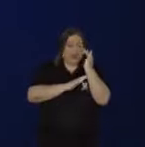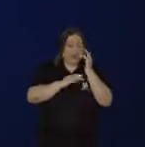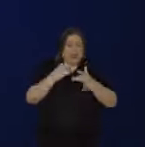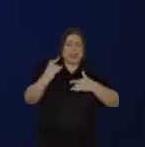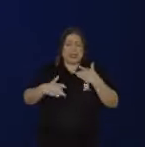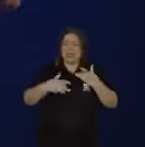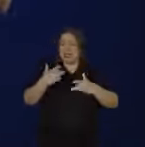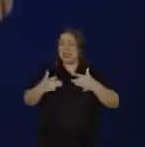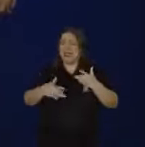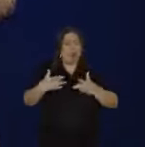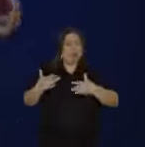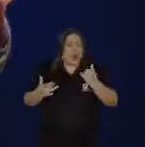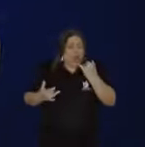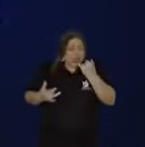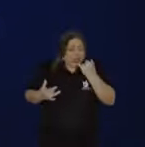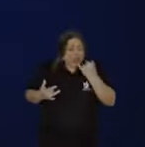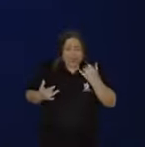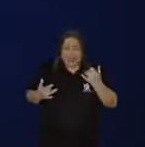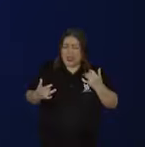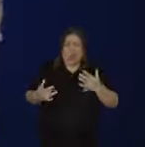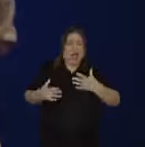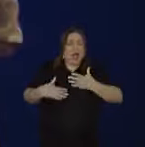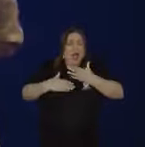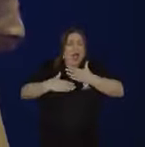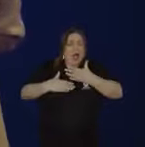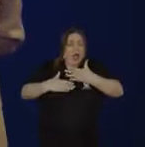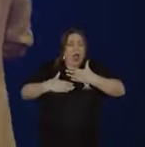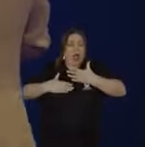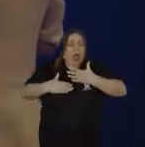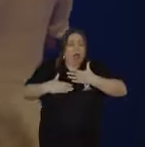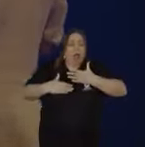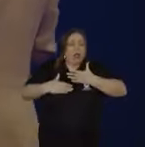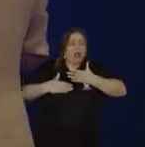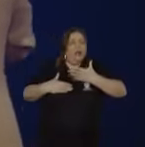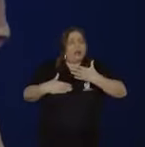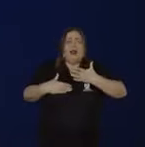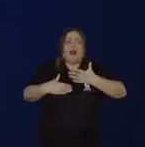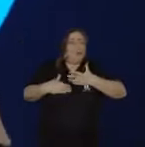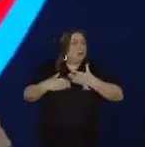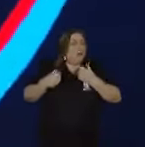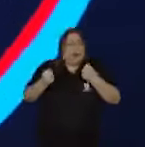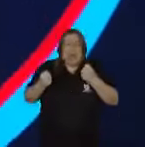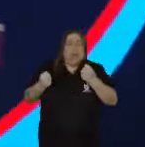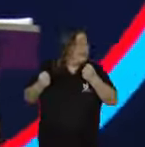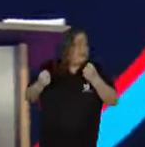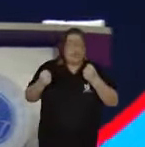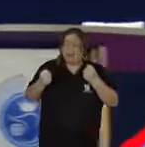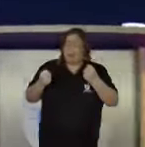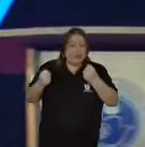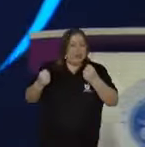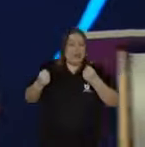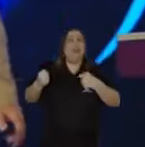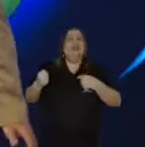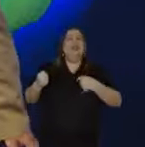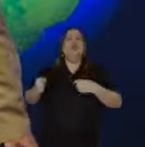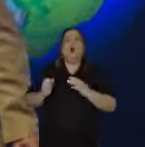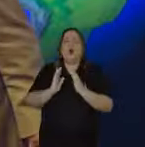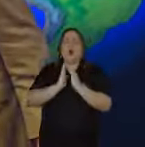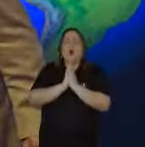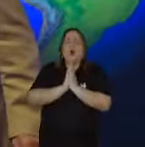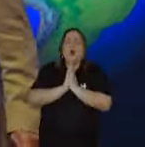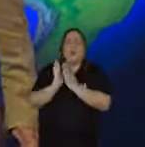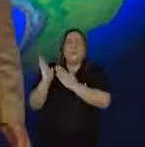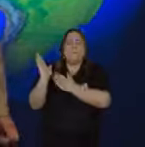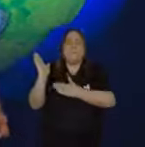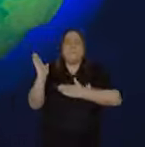que no tengo aire. No me siento con las fuerzas. Y comencé a clamar al Señor, por favor, Señor,